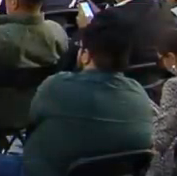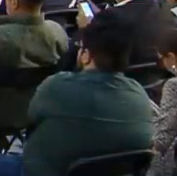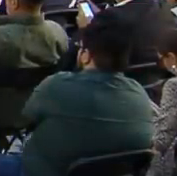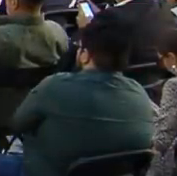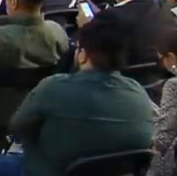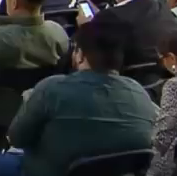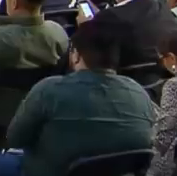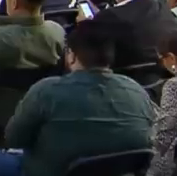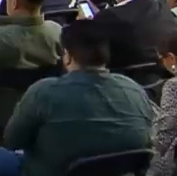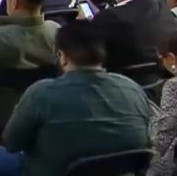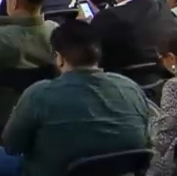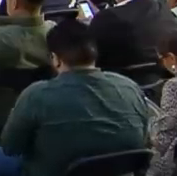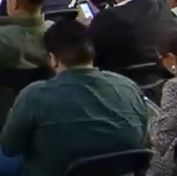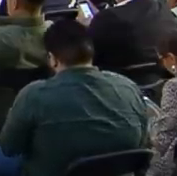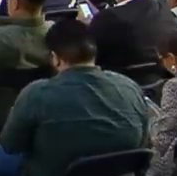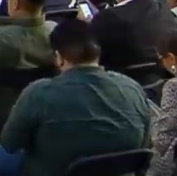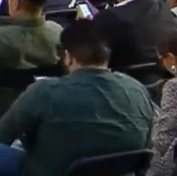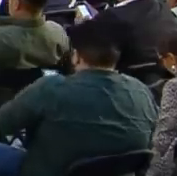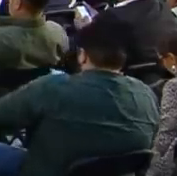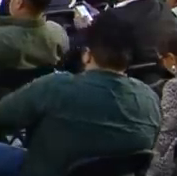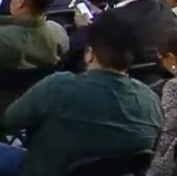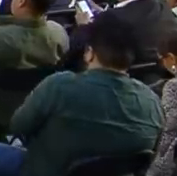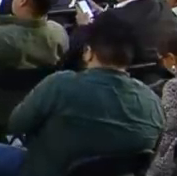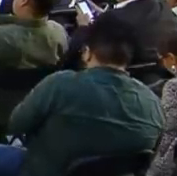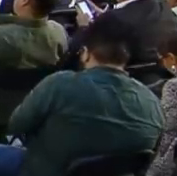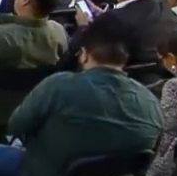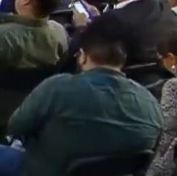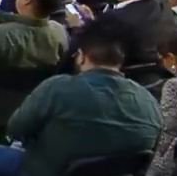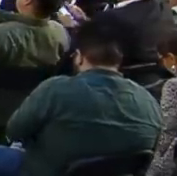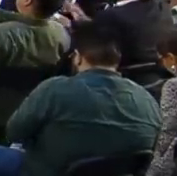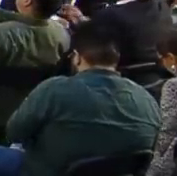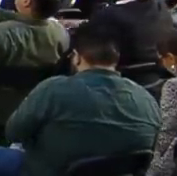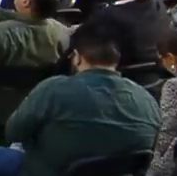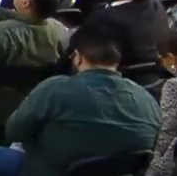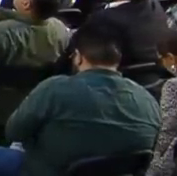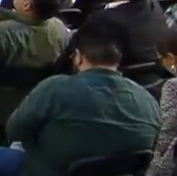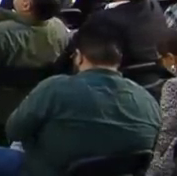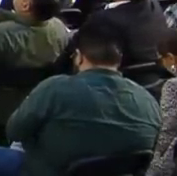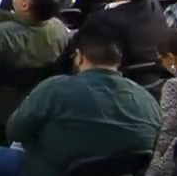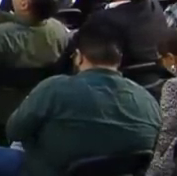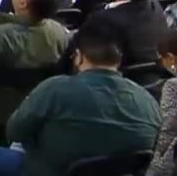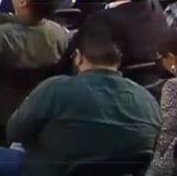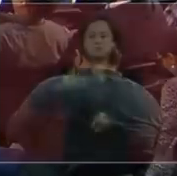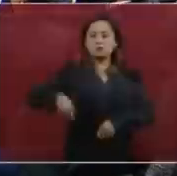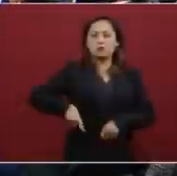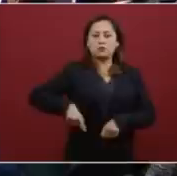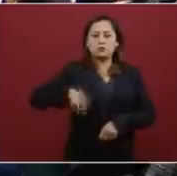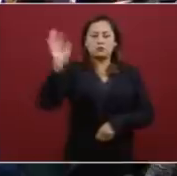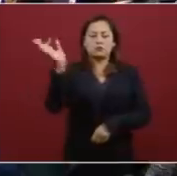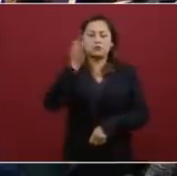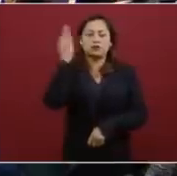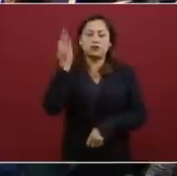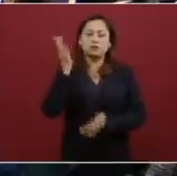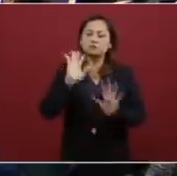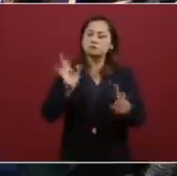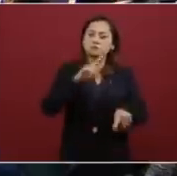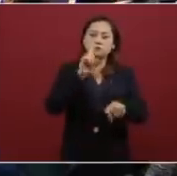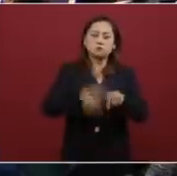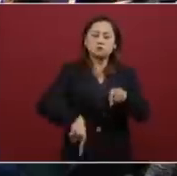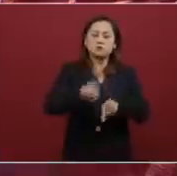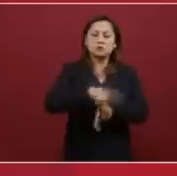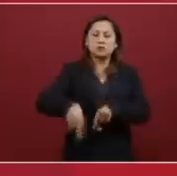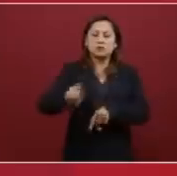delegados de las distintas secretarías del gobierno federal. Ya se elimina, queda un